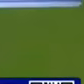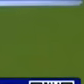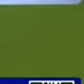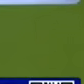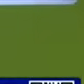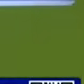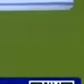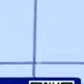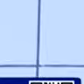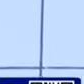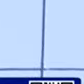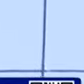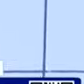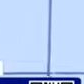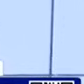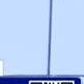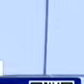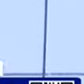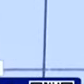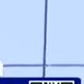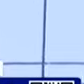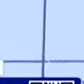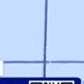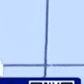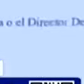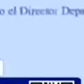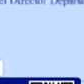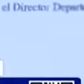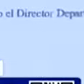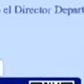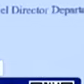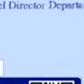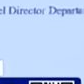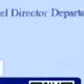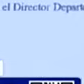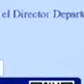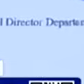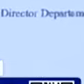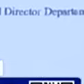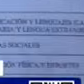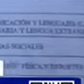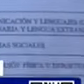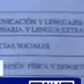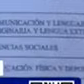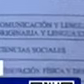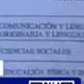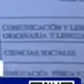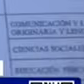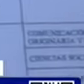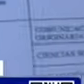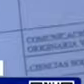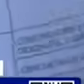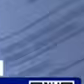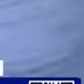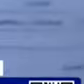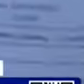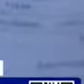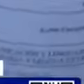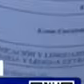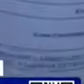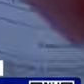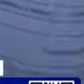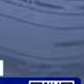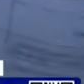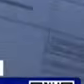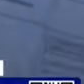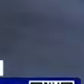RUDE, como se puede verificar, es el mismo código RUDE. Sin embargo, pertenece a estudiantes que no